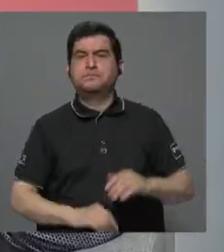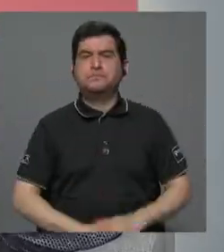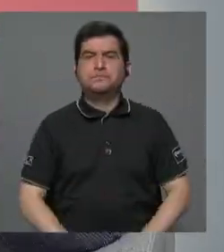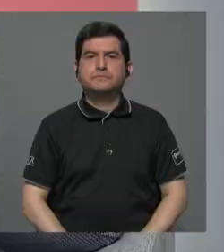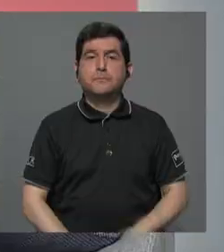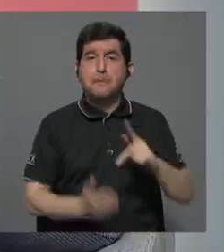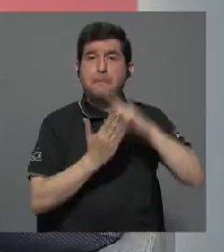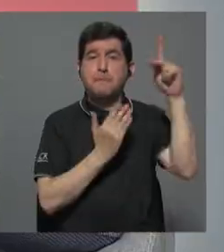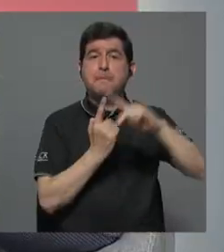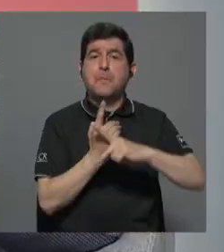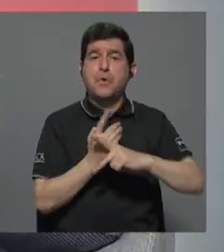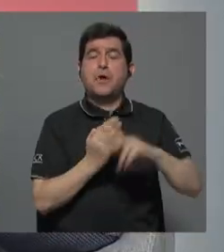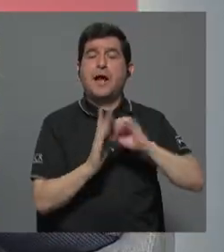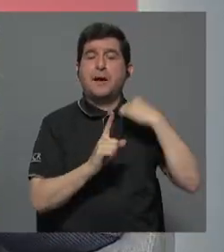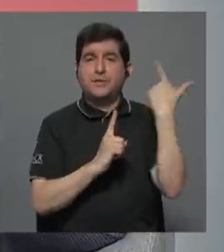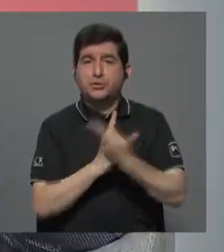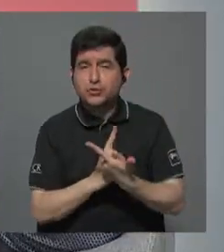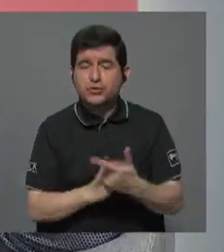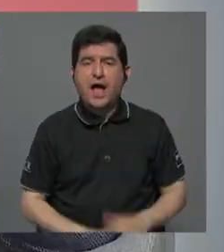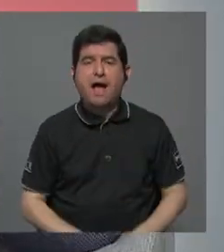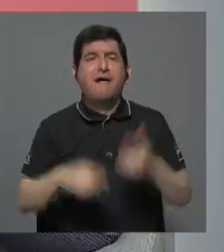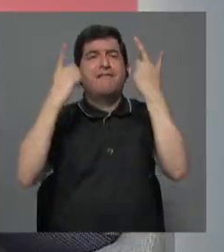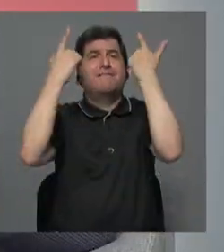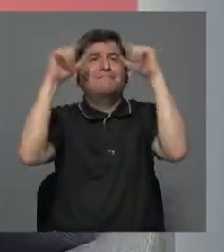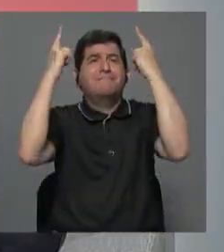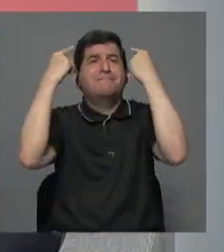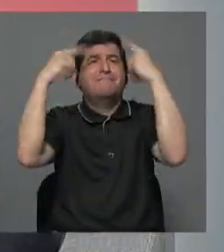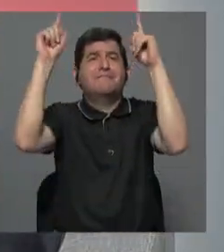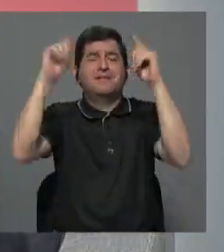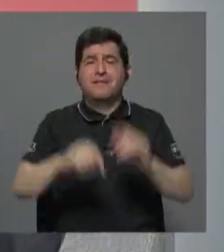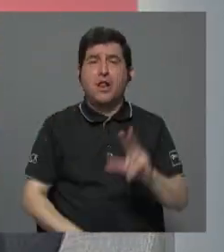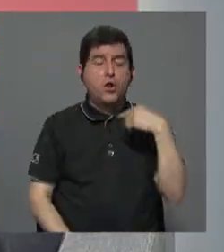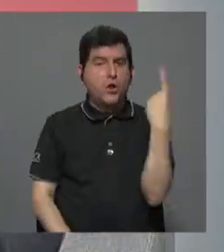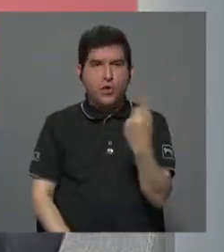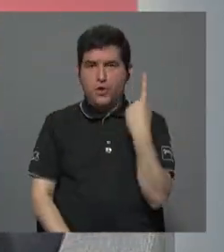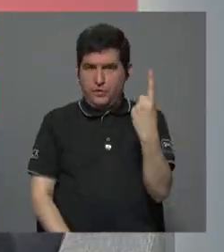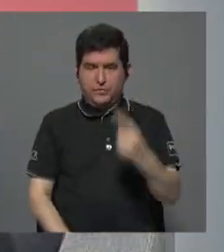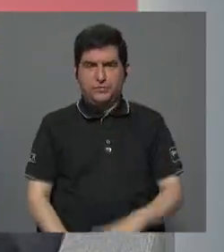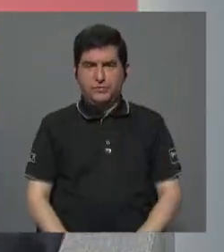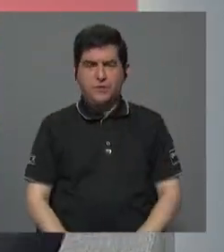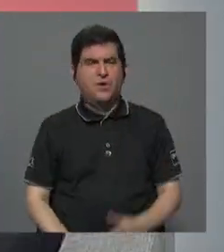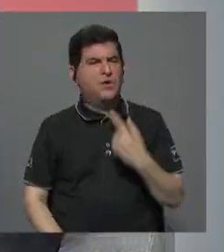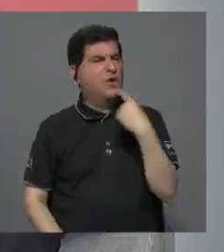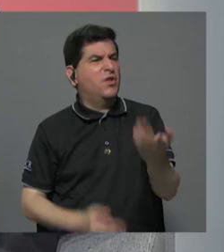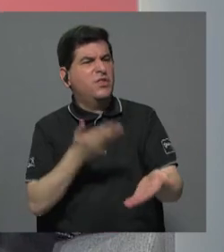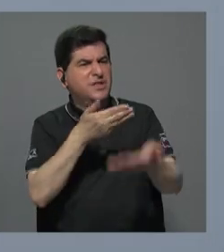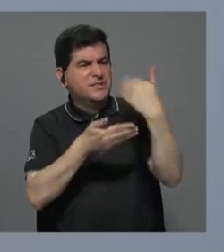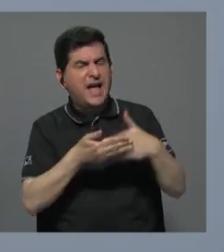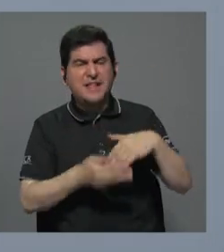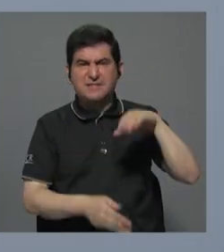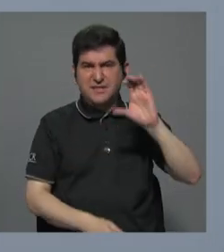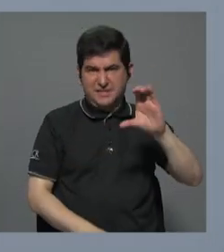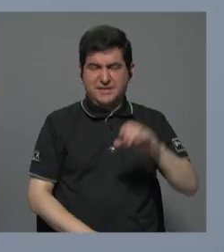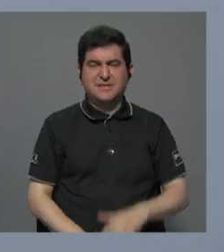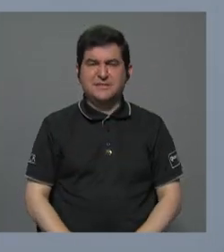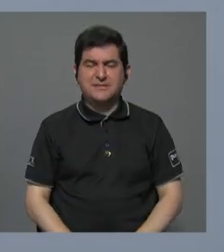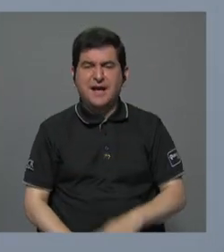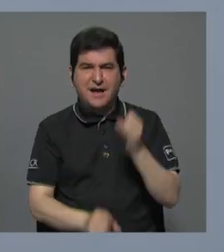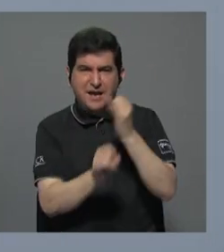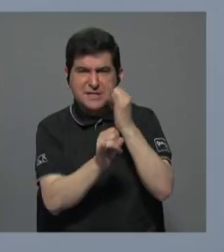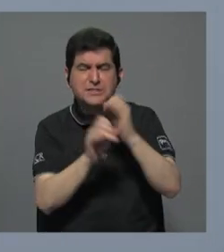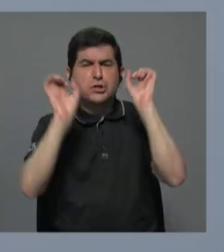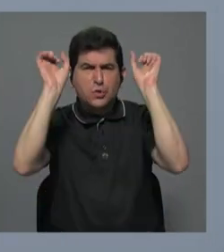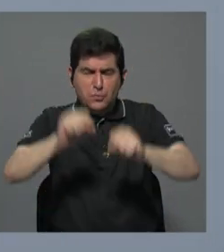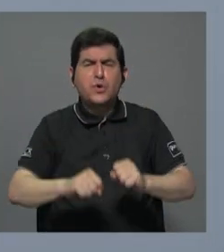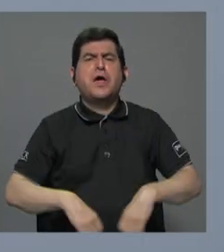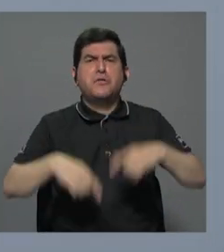programas sociales ser eficientes no solamente lo que señalaba cristian las instituciones van a